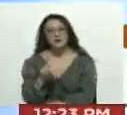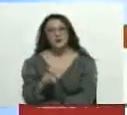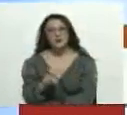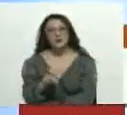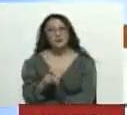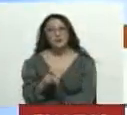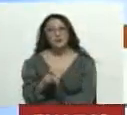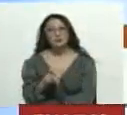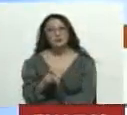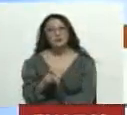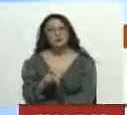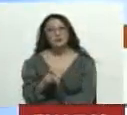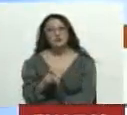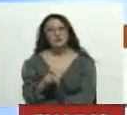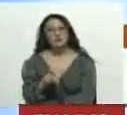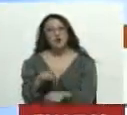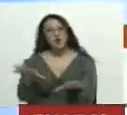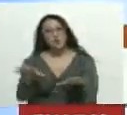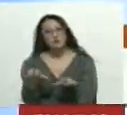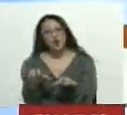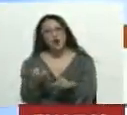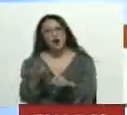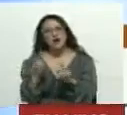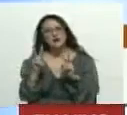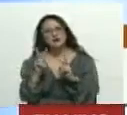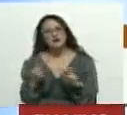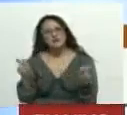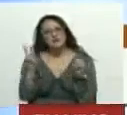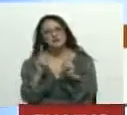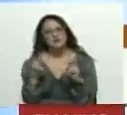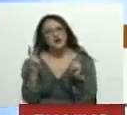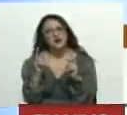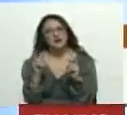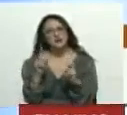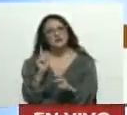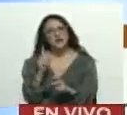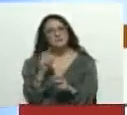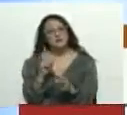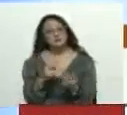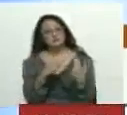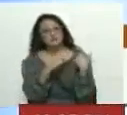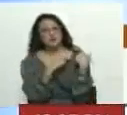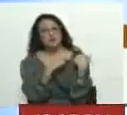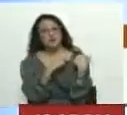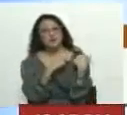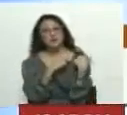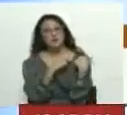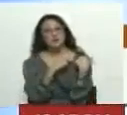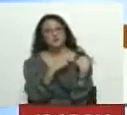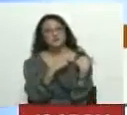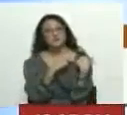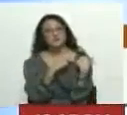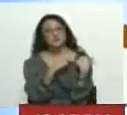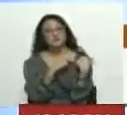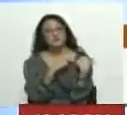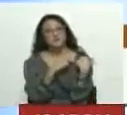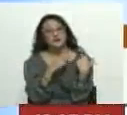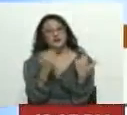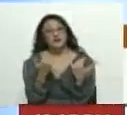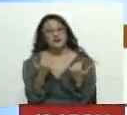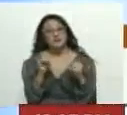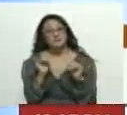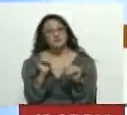nos convoca a revisarnos pero también a tener la corresponsabilidad de estar en el tiempo